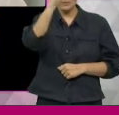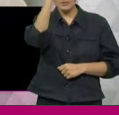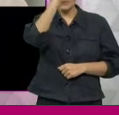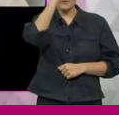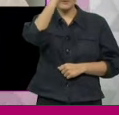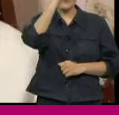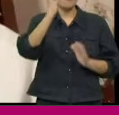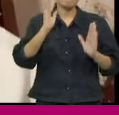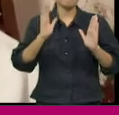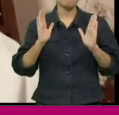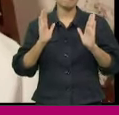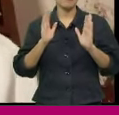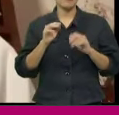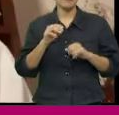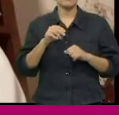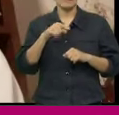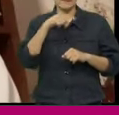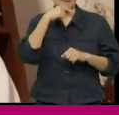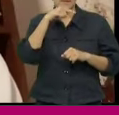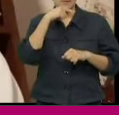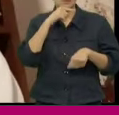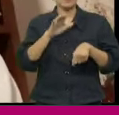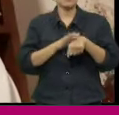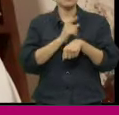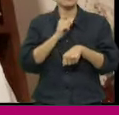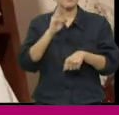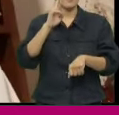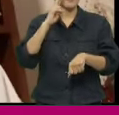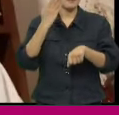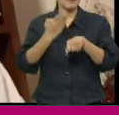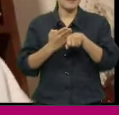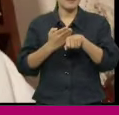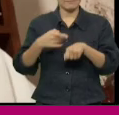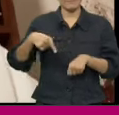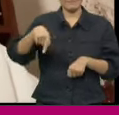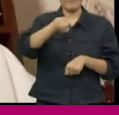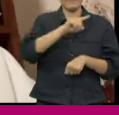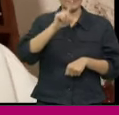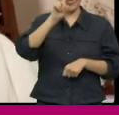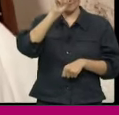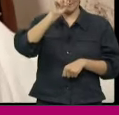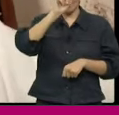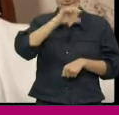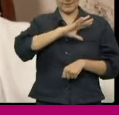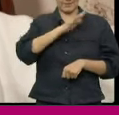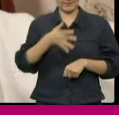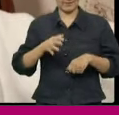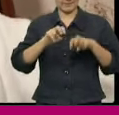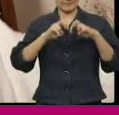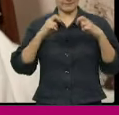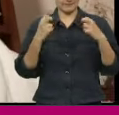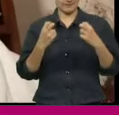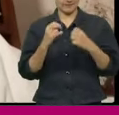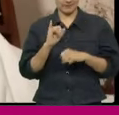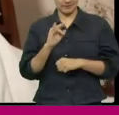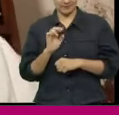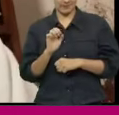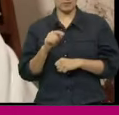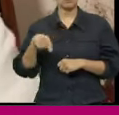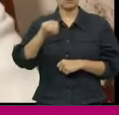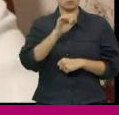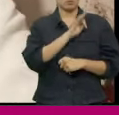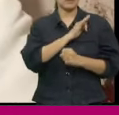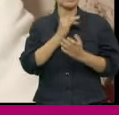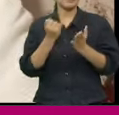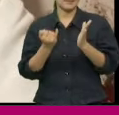insustancial porque le corresponde al Consejo General del INE, quienes tienen derecho a voto, decidir sobre esta petición. Yo